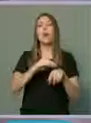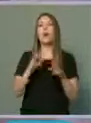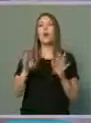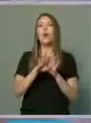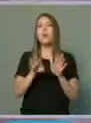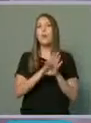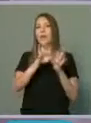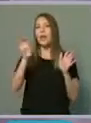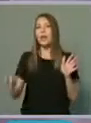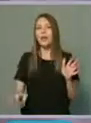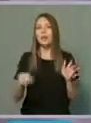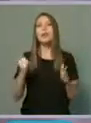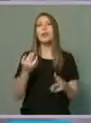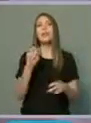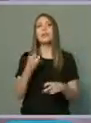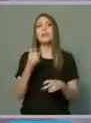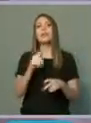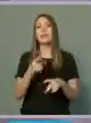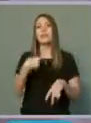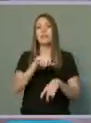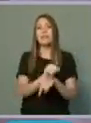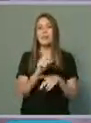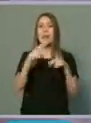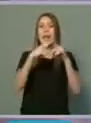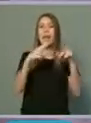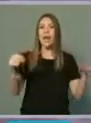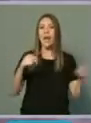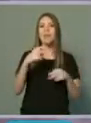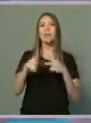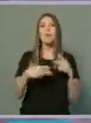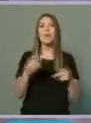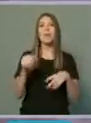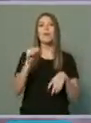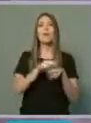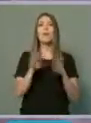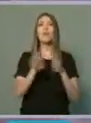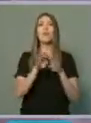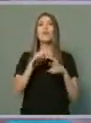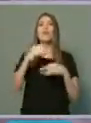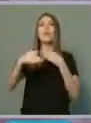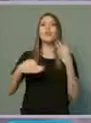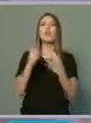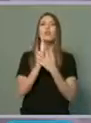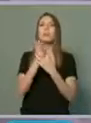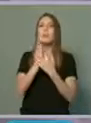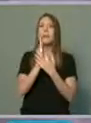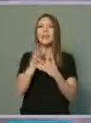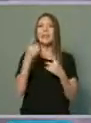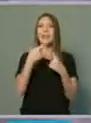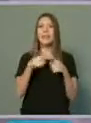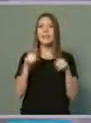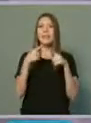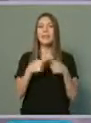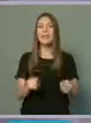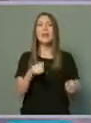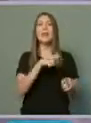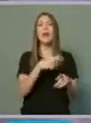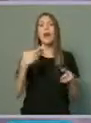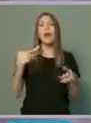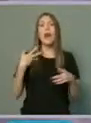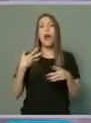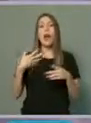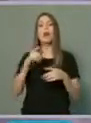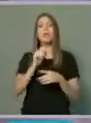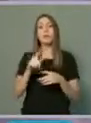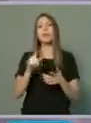Semana de Japón en el programa, y de lo que se va a platicar en un ratito, de todos los inmigrantes, de los inmigrados, ahí detrás de eso hay una cuestión